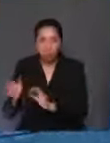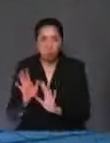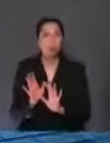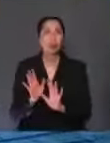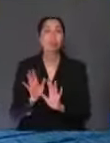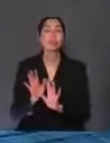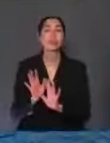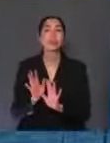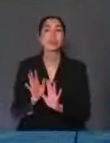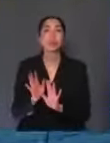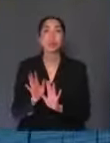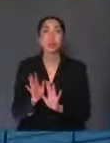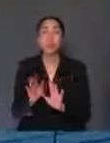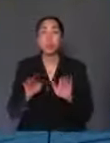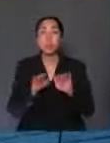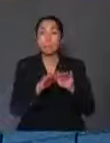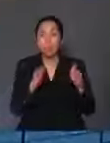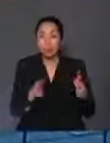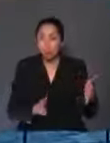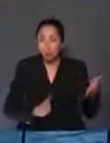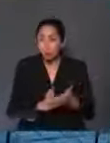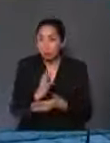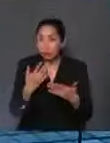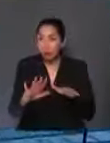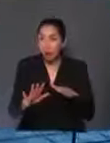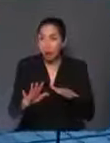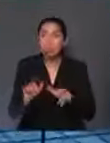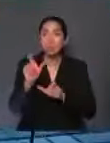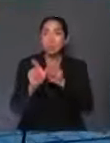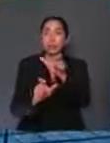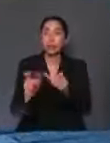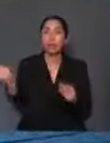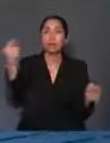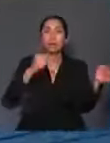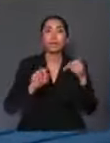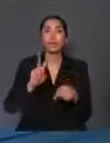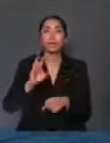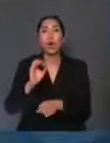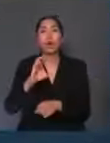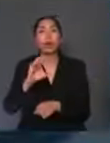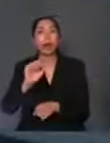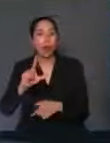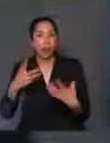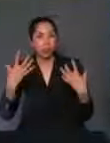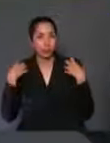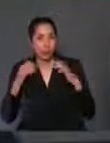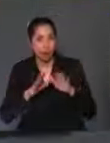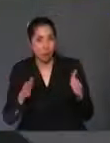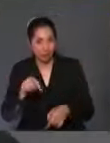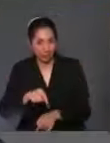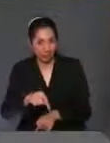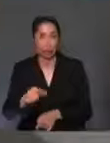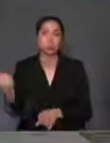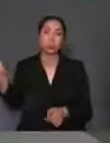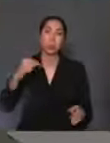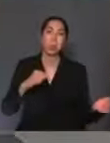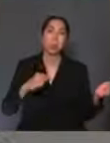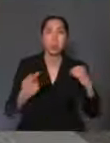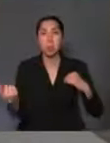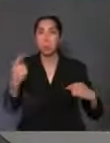que las mesas comiencen a recibir a sus vocales de mesa. Aquí están llegando algunos, Ariel, a tu derecha, nos vamos a mover. Esta